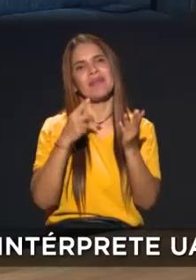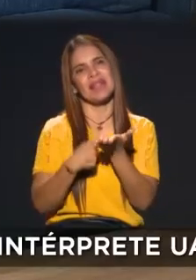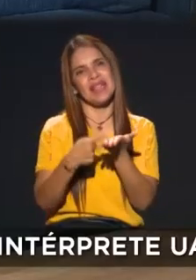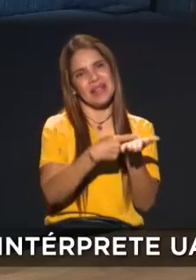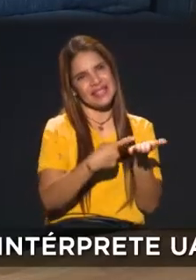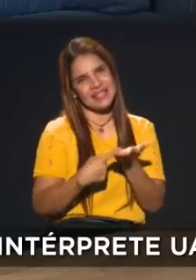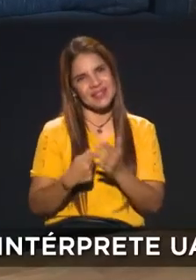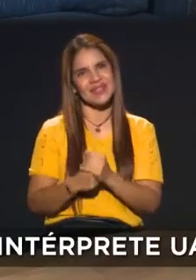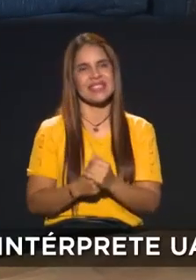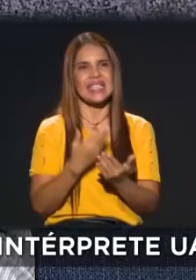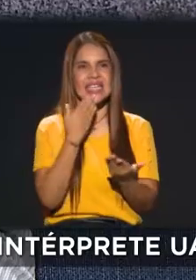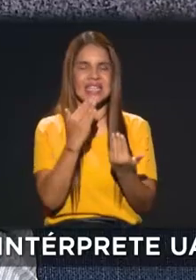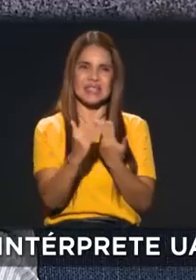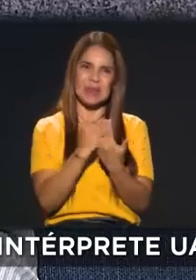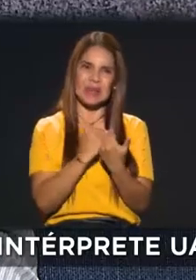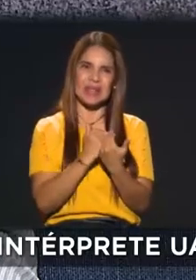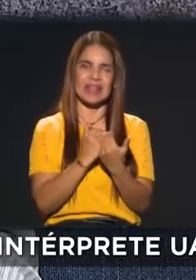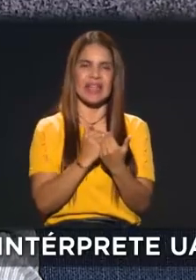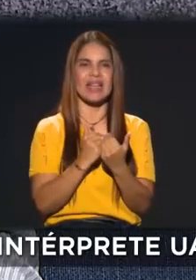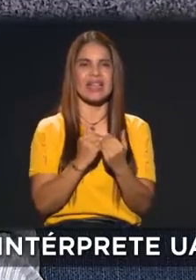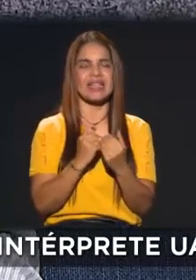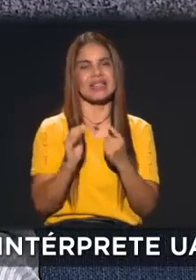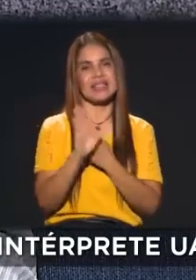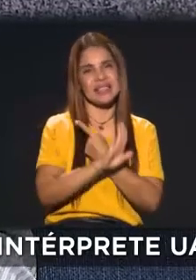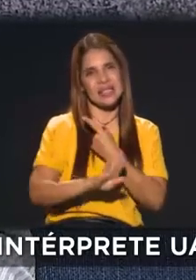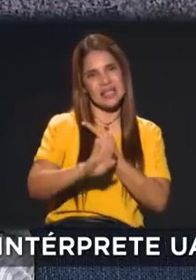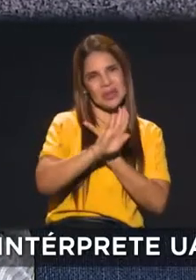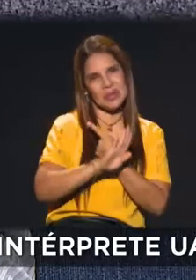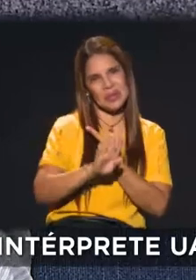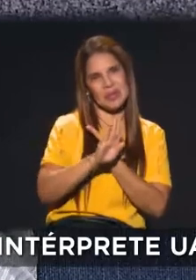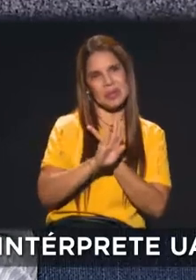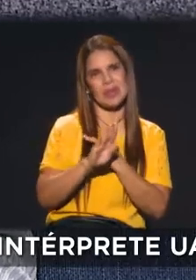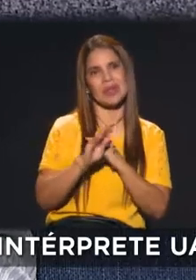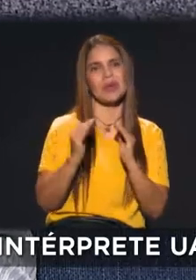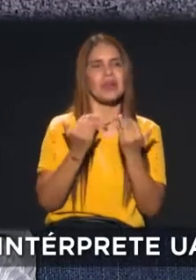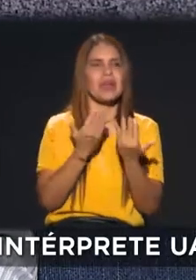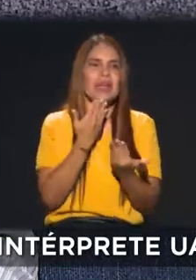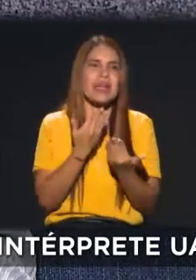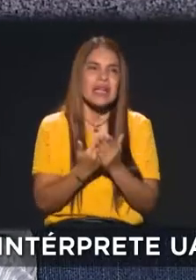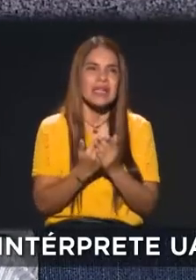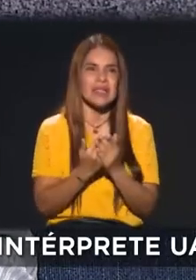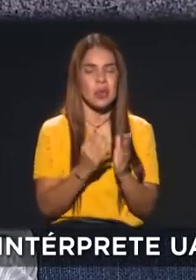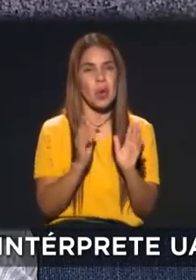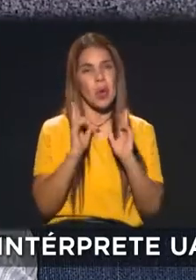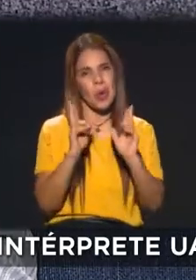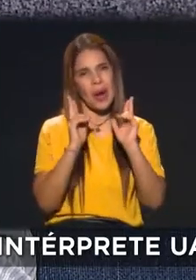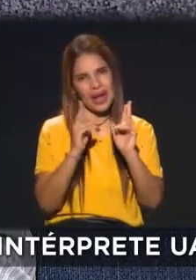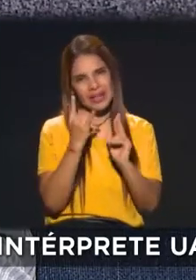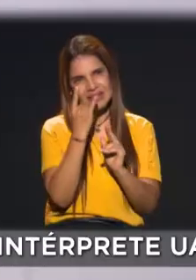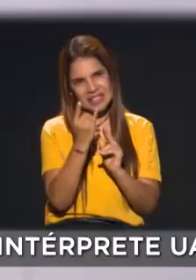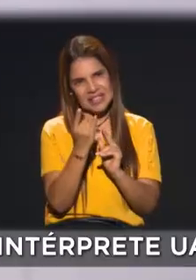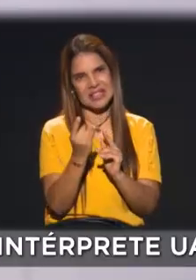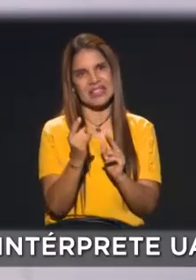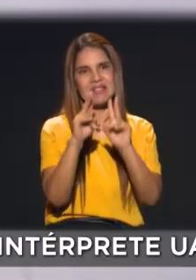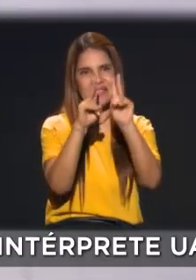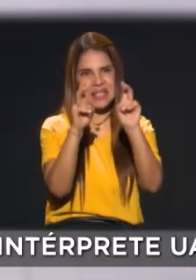por invitarme a Entorno Protector y espero que nos podamos ver en una próxima ocasión acerca de otros temas de importancia para el país. Así